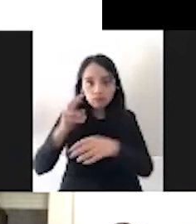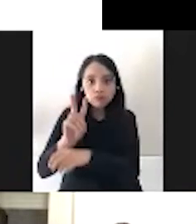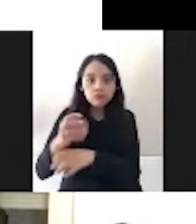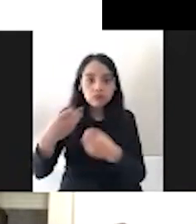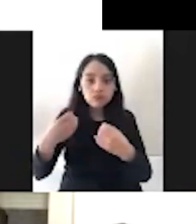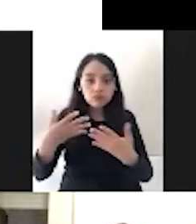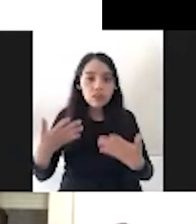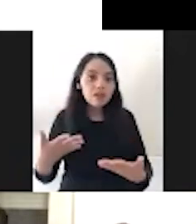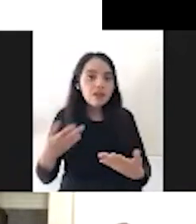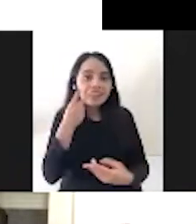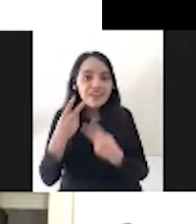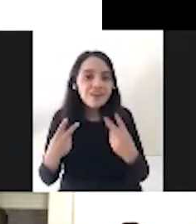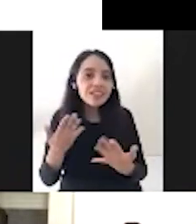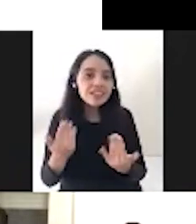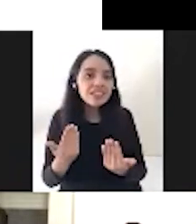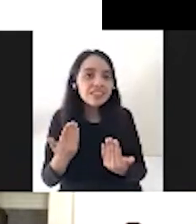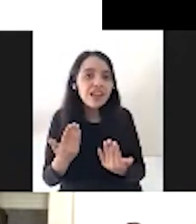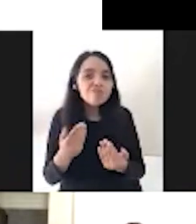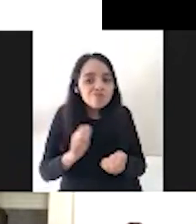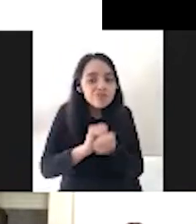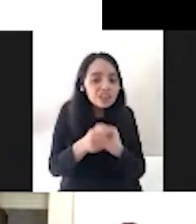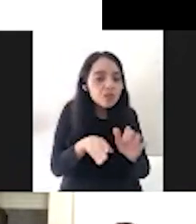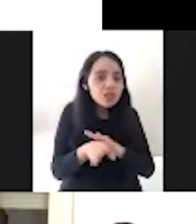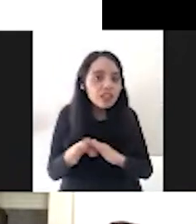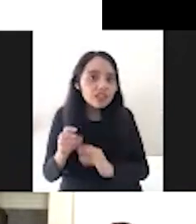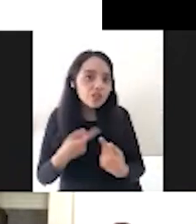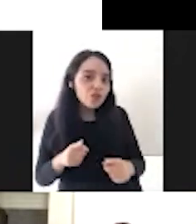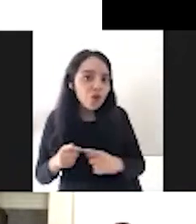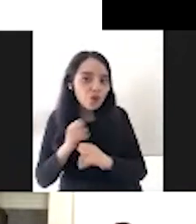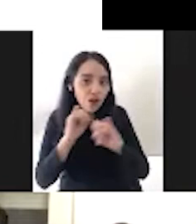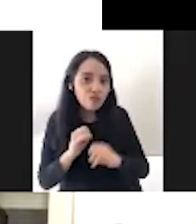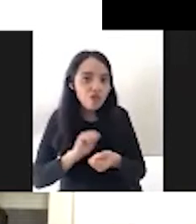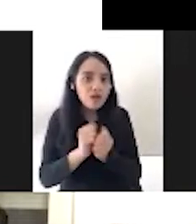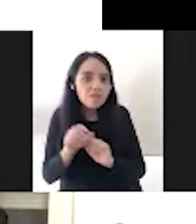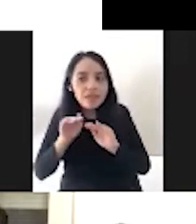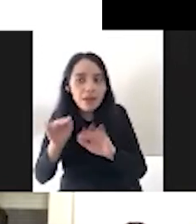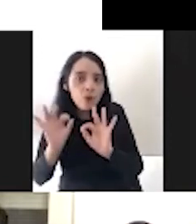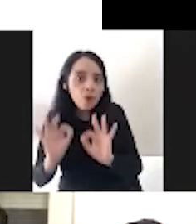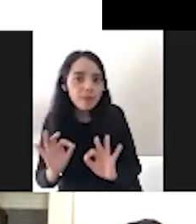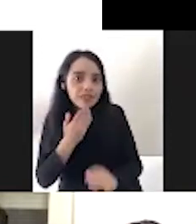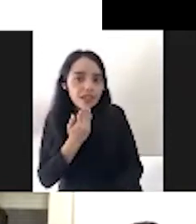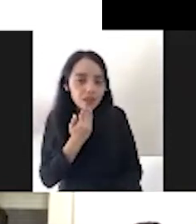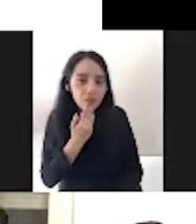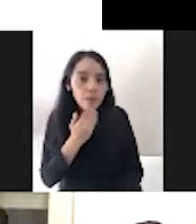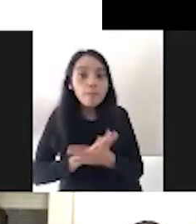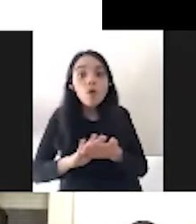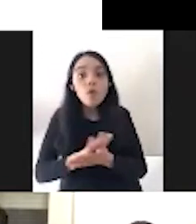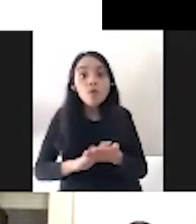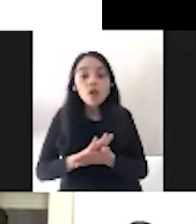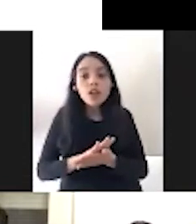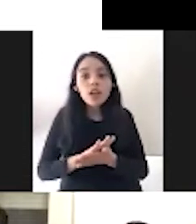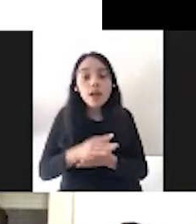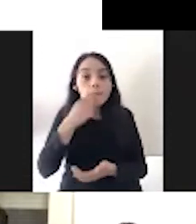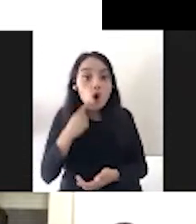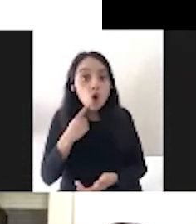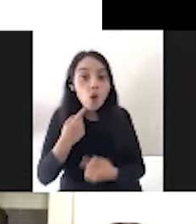ve si necesita adecuaciones de acceso, ¿no es cierto? Necesita algún apoyo especial, en este caso, por ejemplo, un chico que viene de algún país